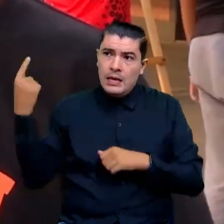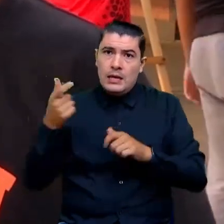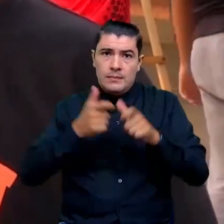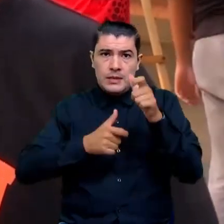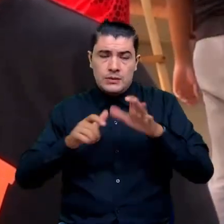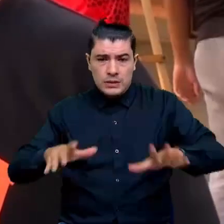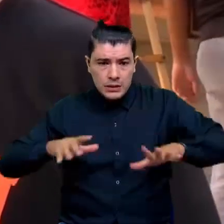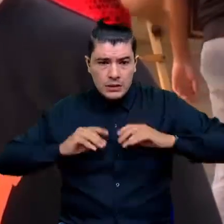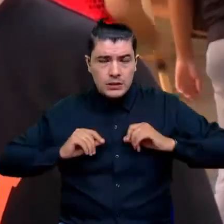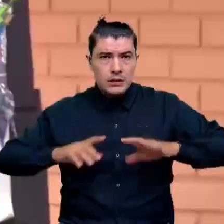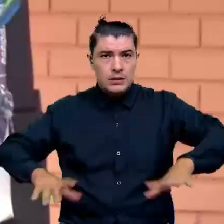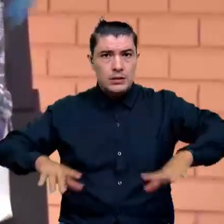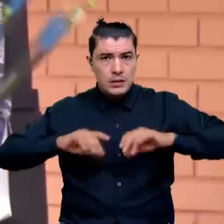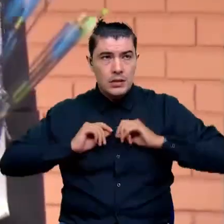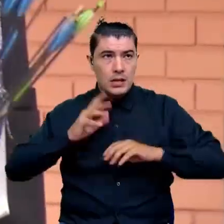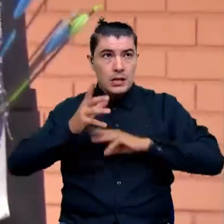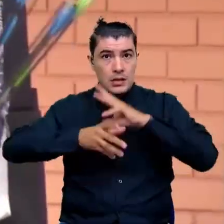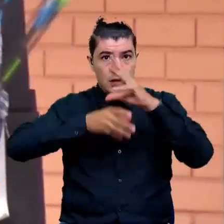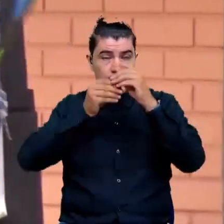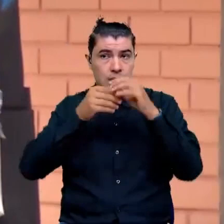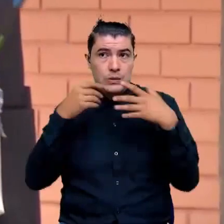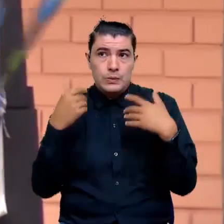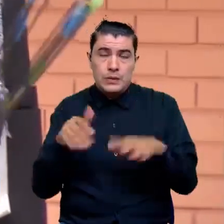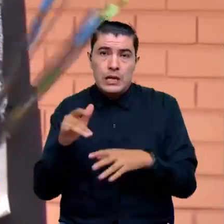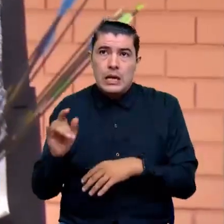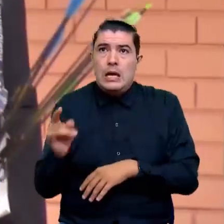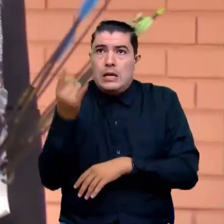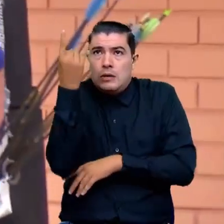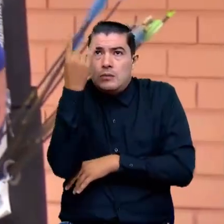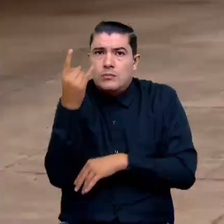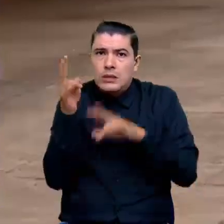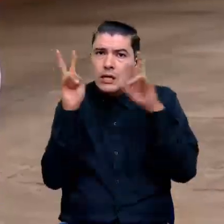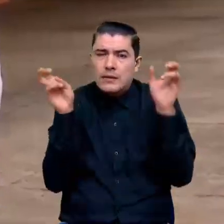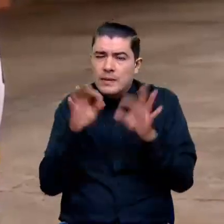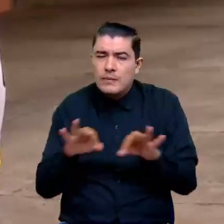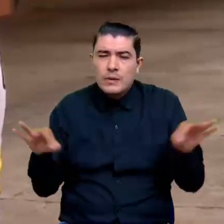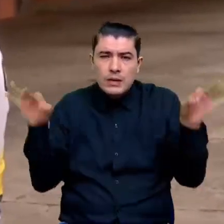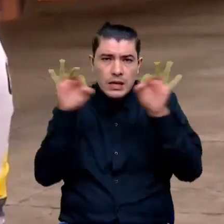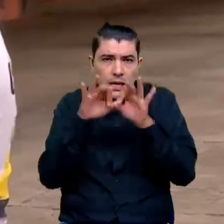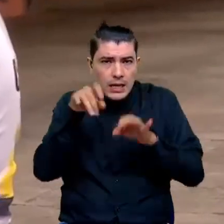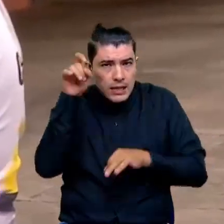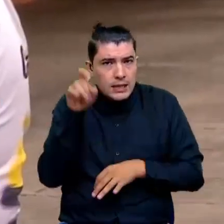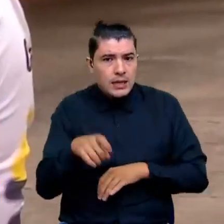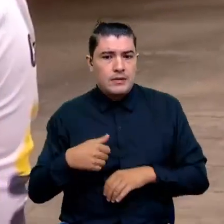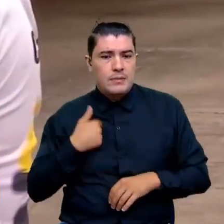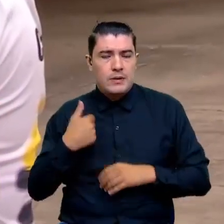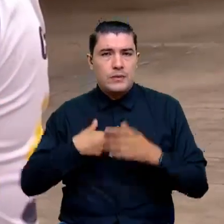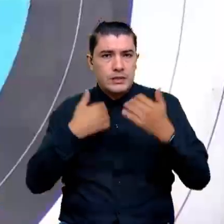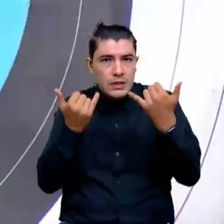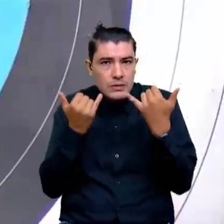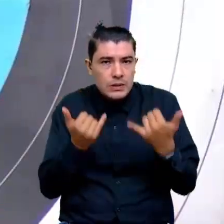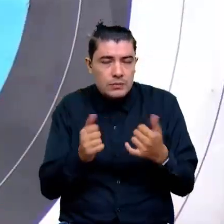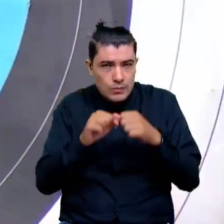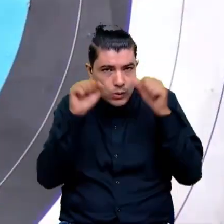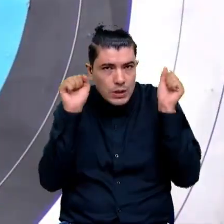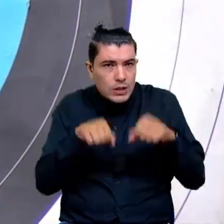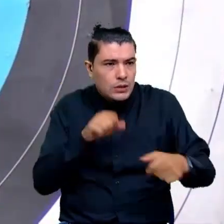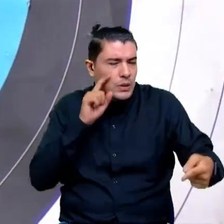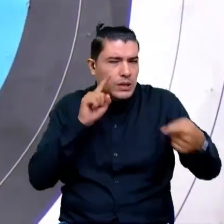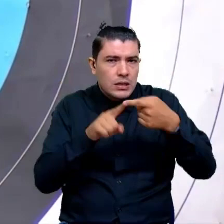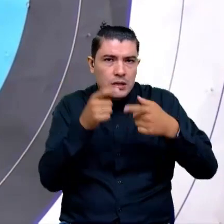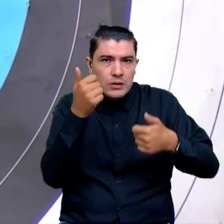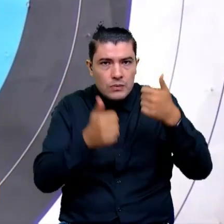y es algo que llama la atención y es algo que tenemos que aprovechar ahorita para poder lograr una